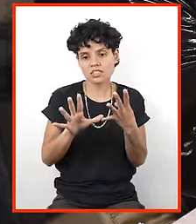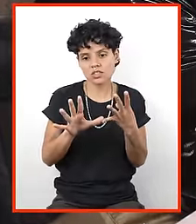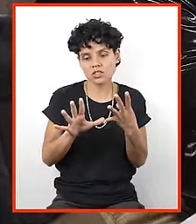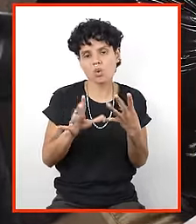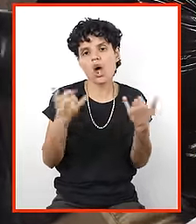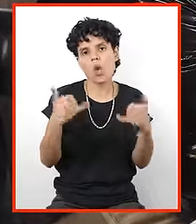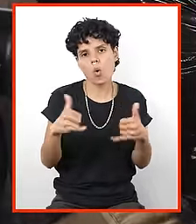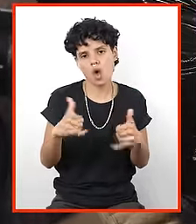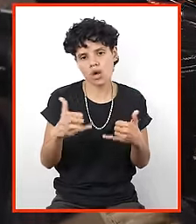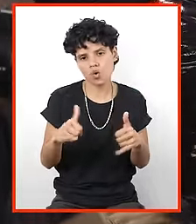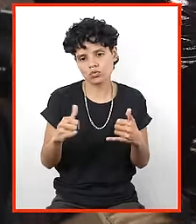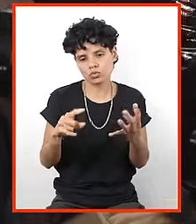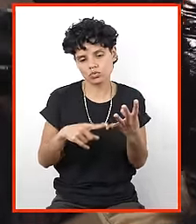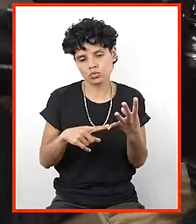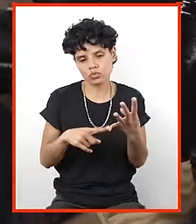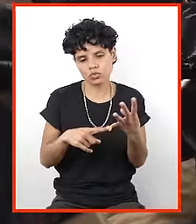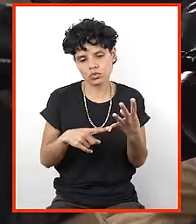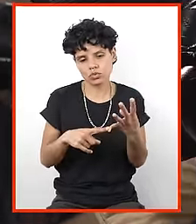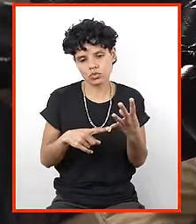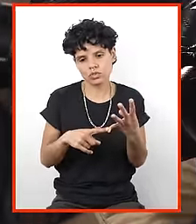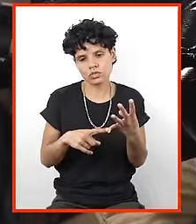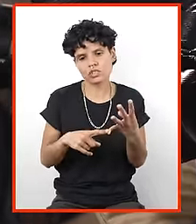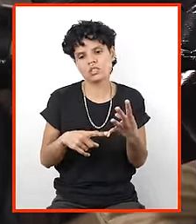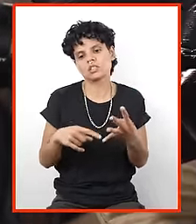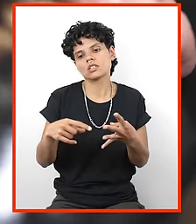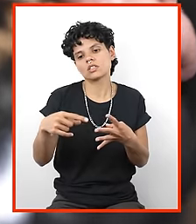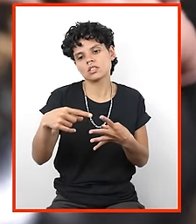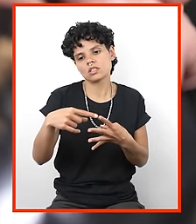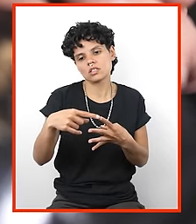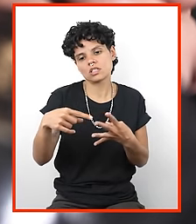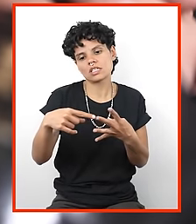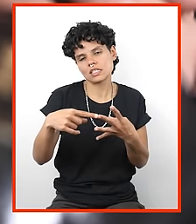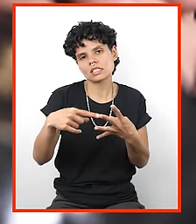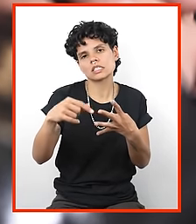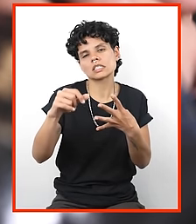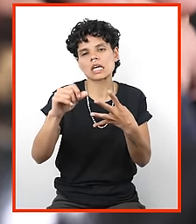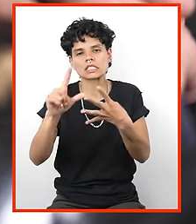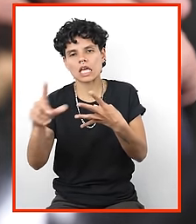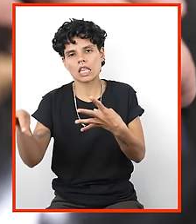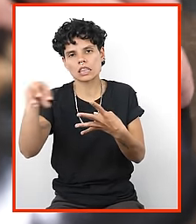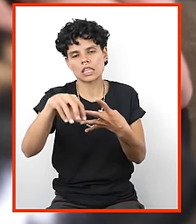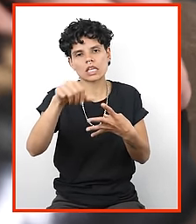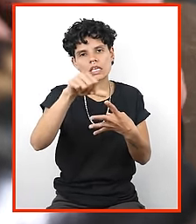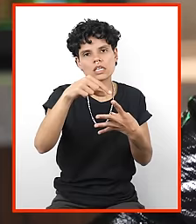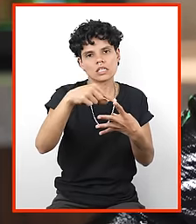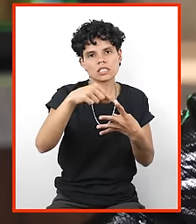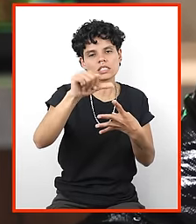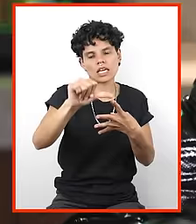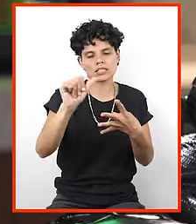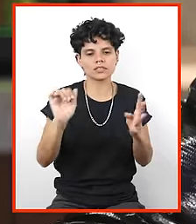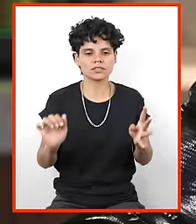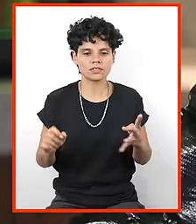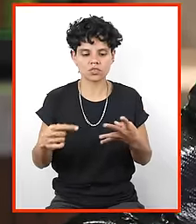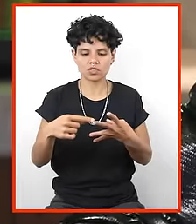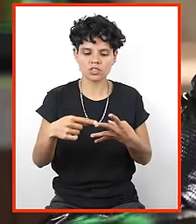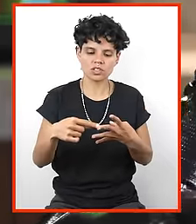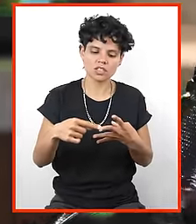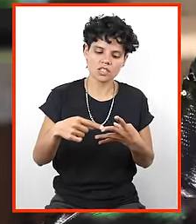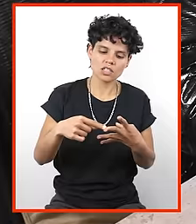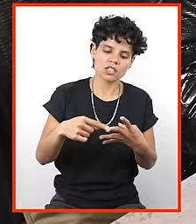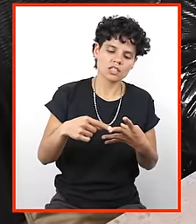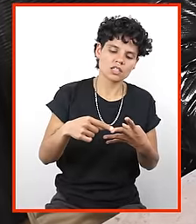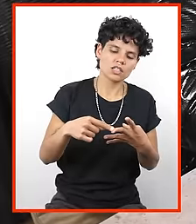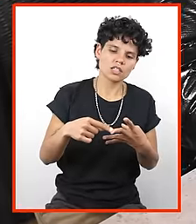también al juego. Al juego. Voy a ponerle 7 a Canary Girl y acá 6 a Supernova. Supernova, Canary